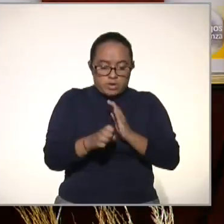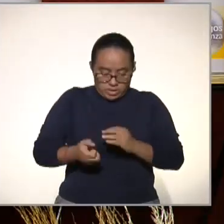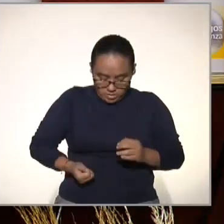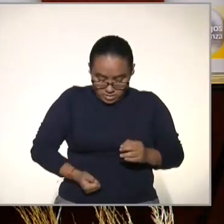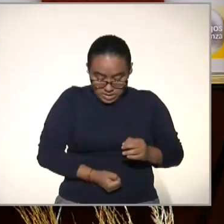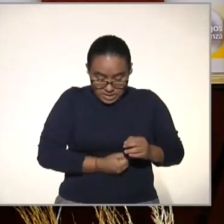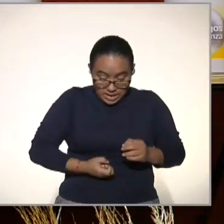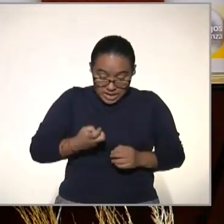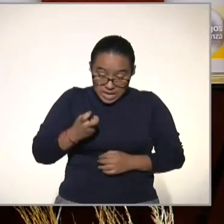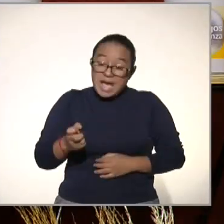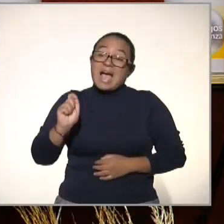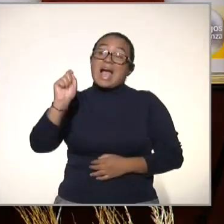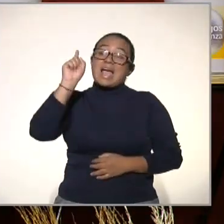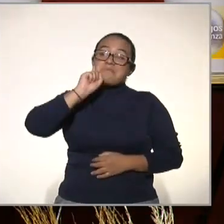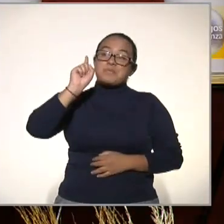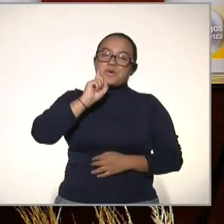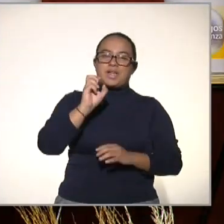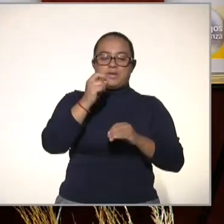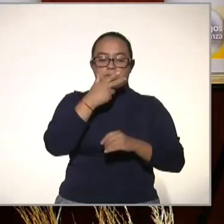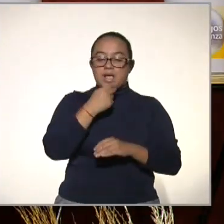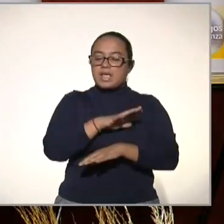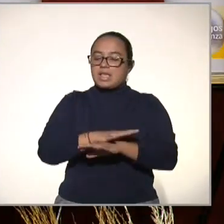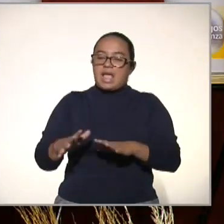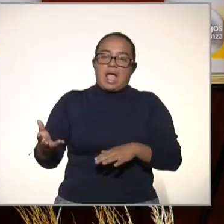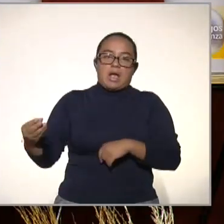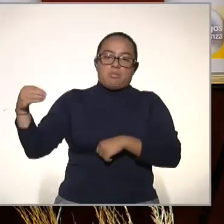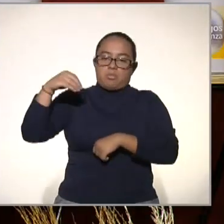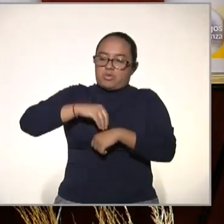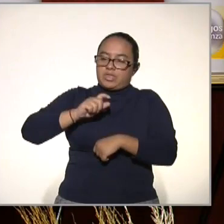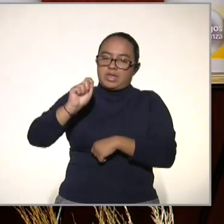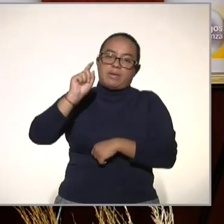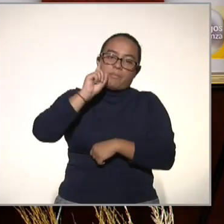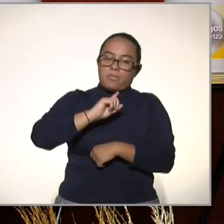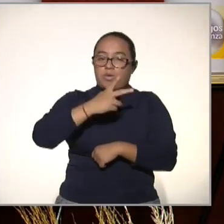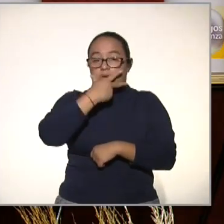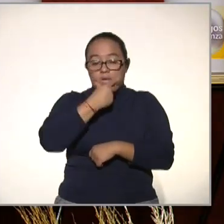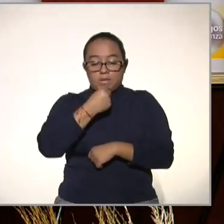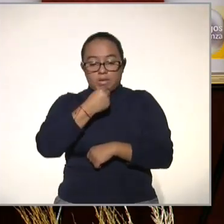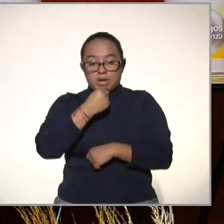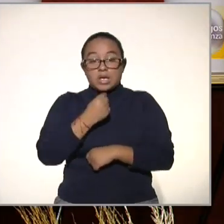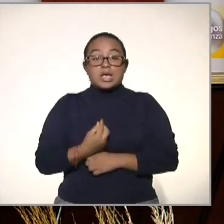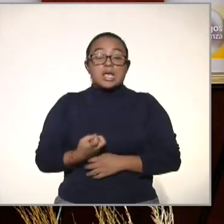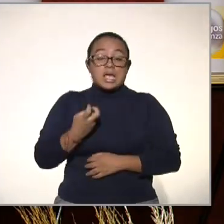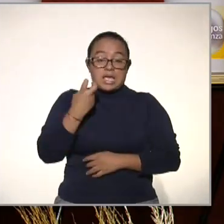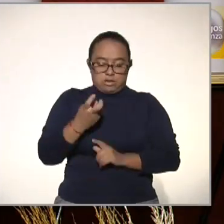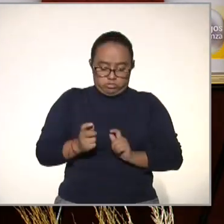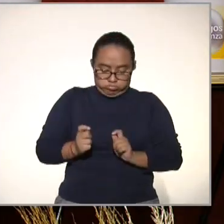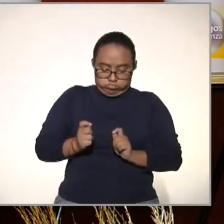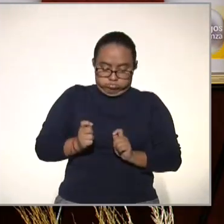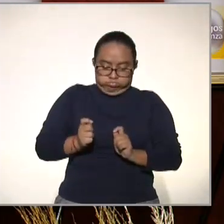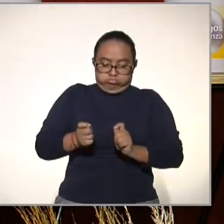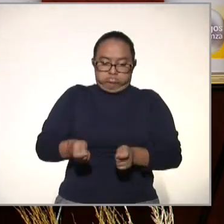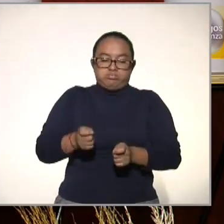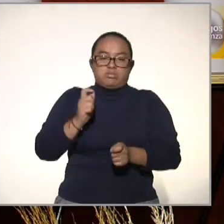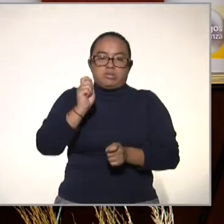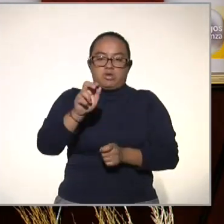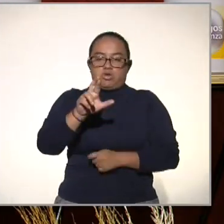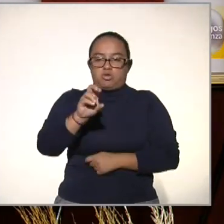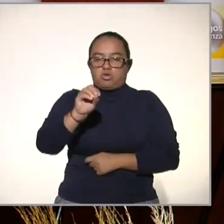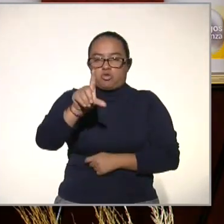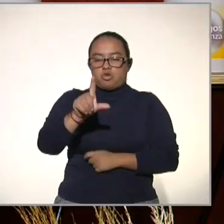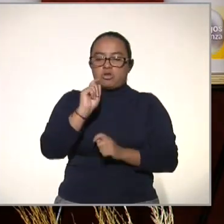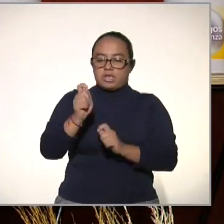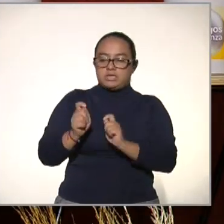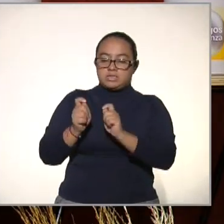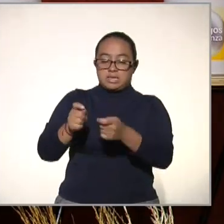ultrasonido, pues ya se me impuso todos estos roles. Esos son los roles y estereotipos de género.